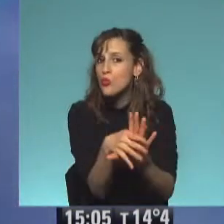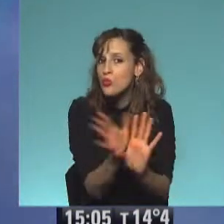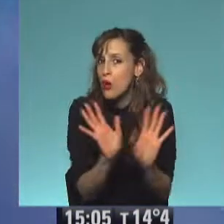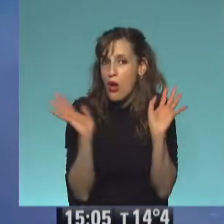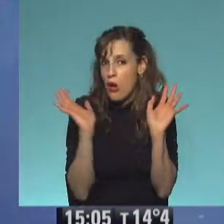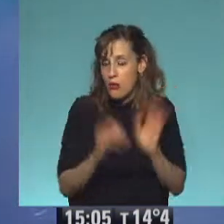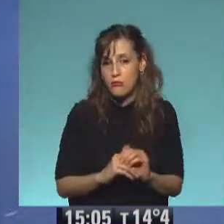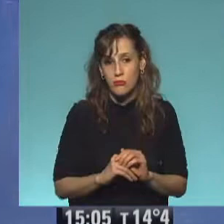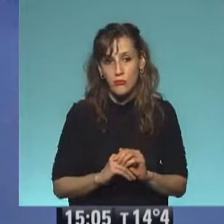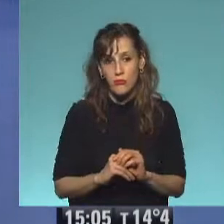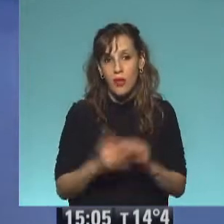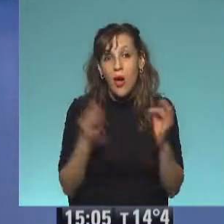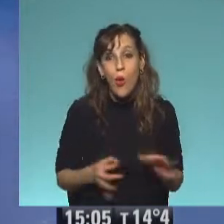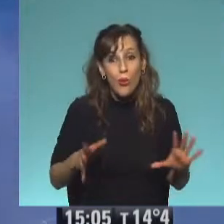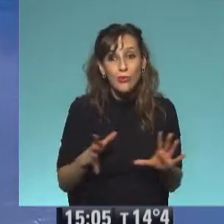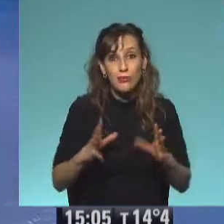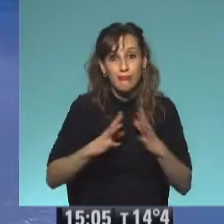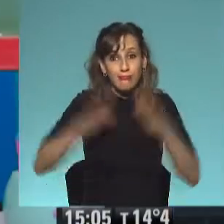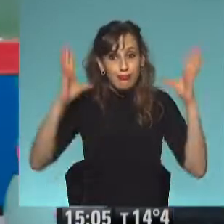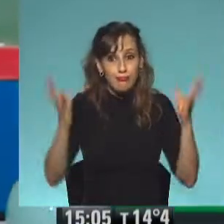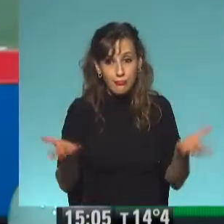no lo podemos compartir